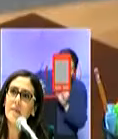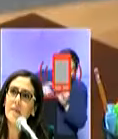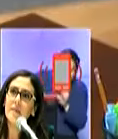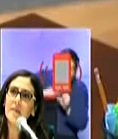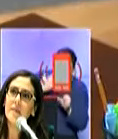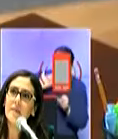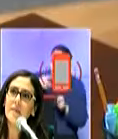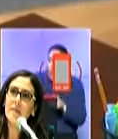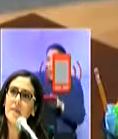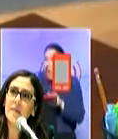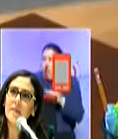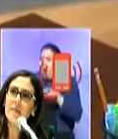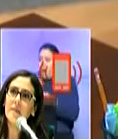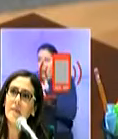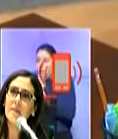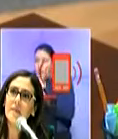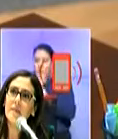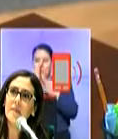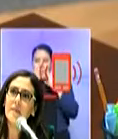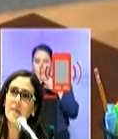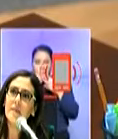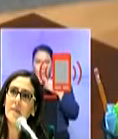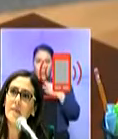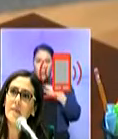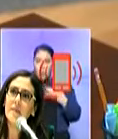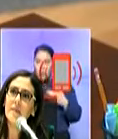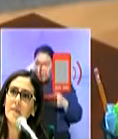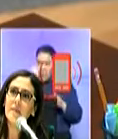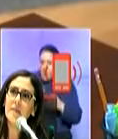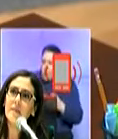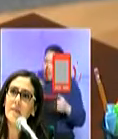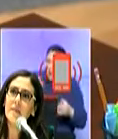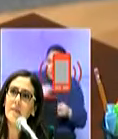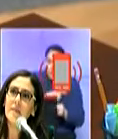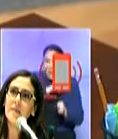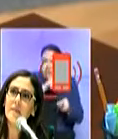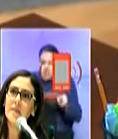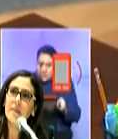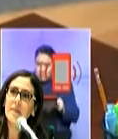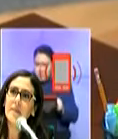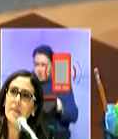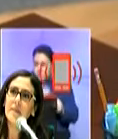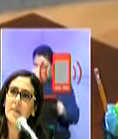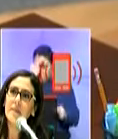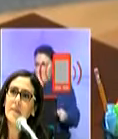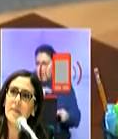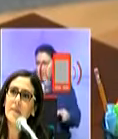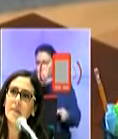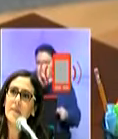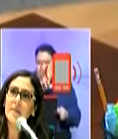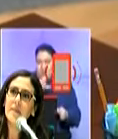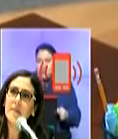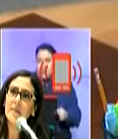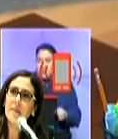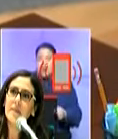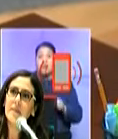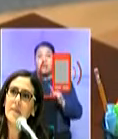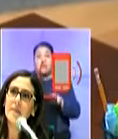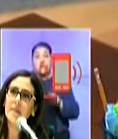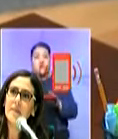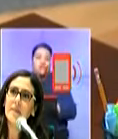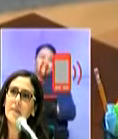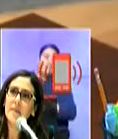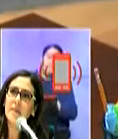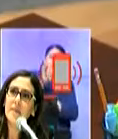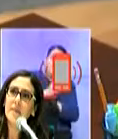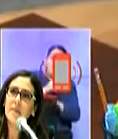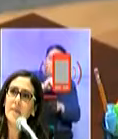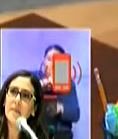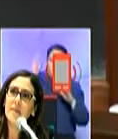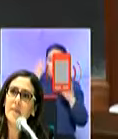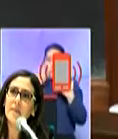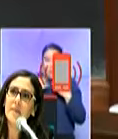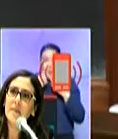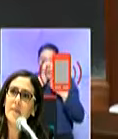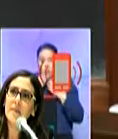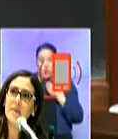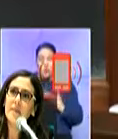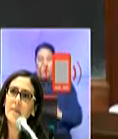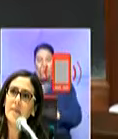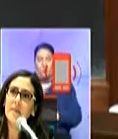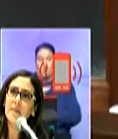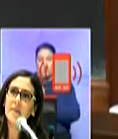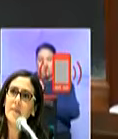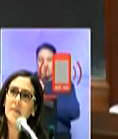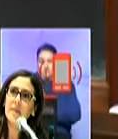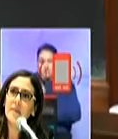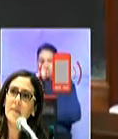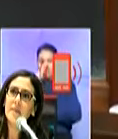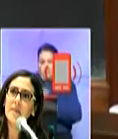una autoridad, y fíjese, Mario, esto es tan importante. En el INE ni siquiera existe el voto calificado